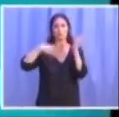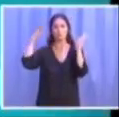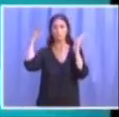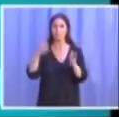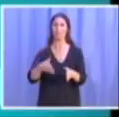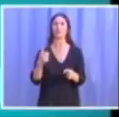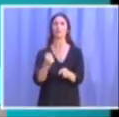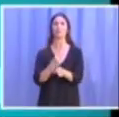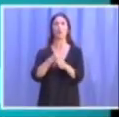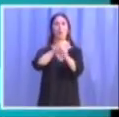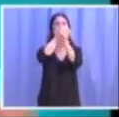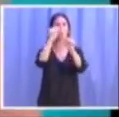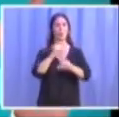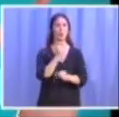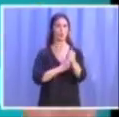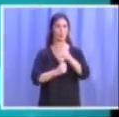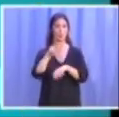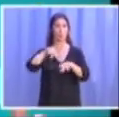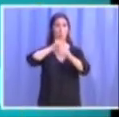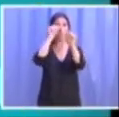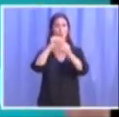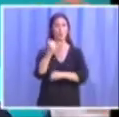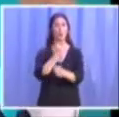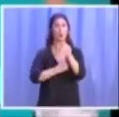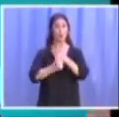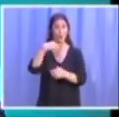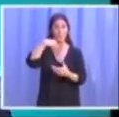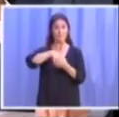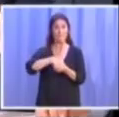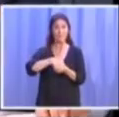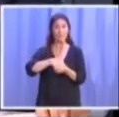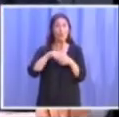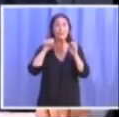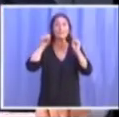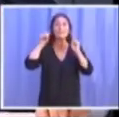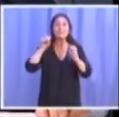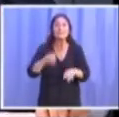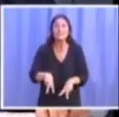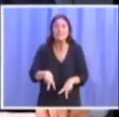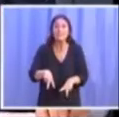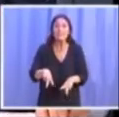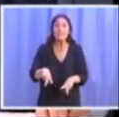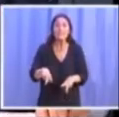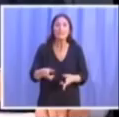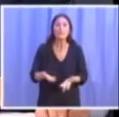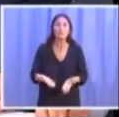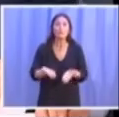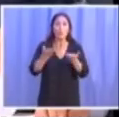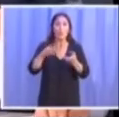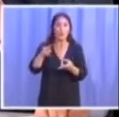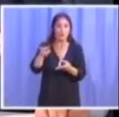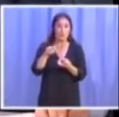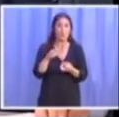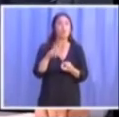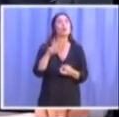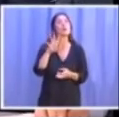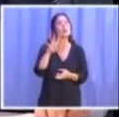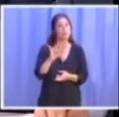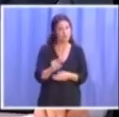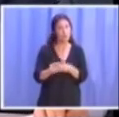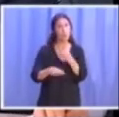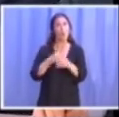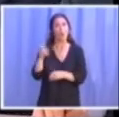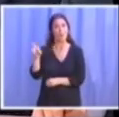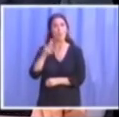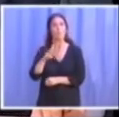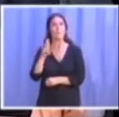fundamental basado en un modelo económico. Un modelo económico en el cual, sin subir los impuestos, que sí lo subió el Partido